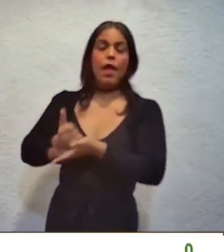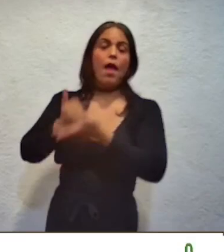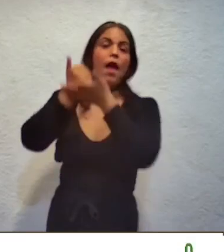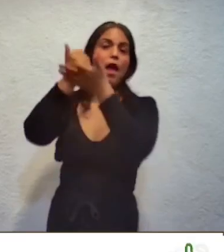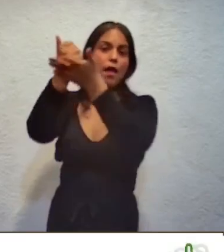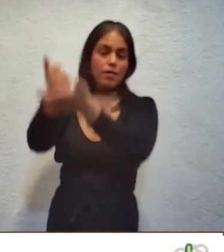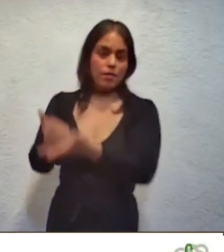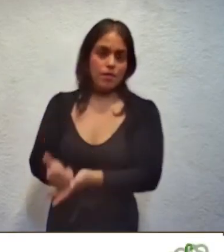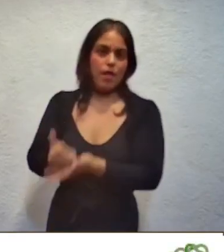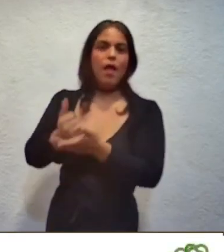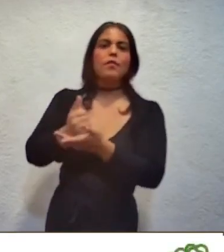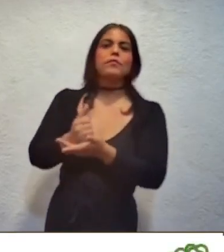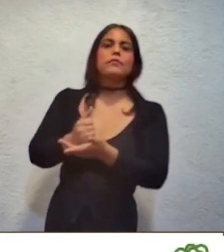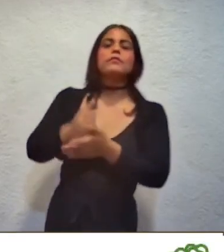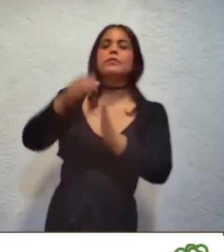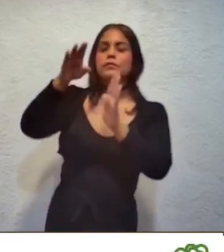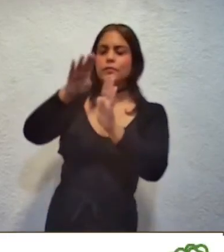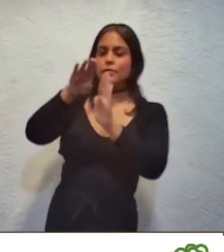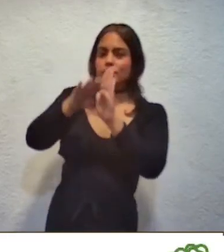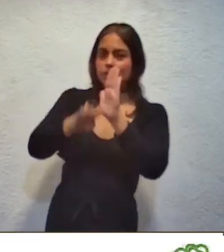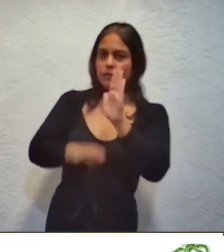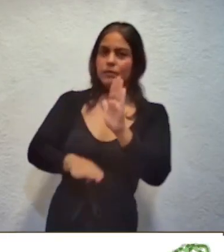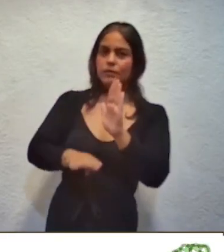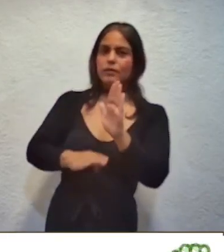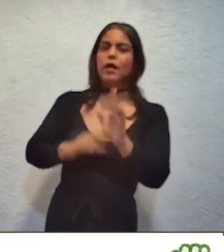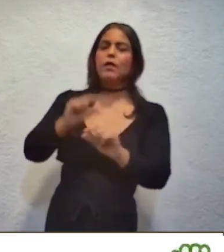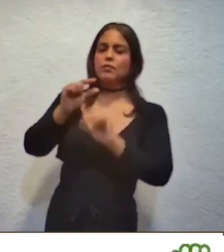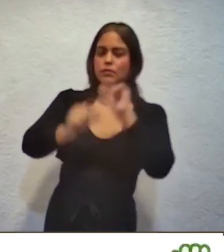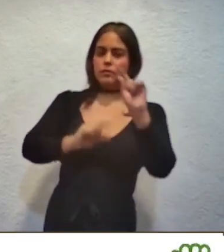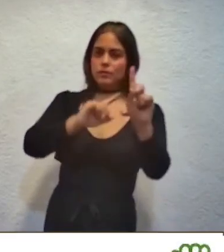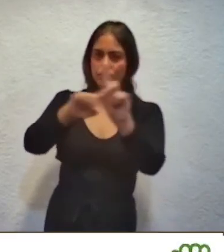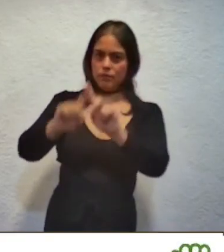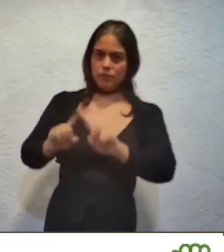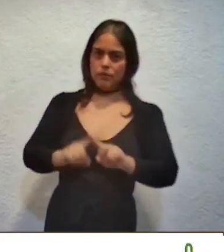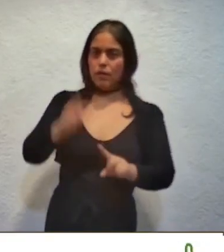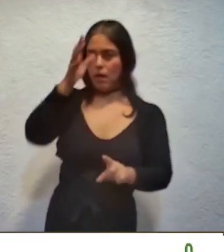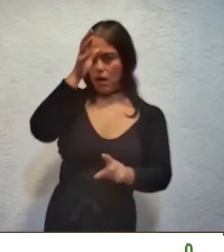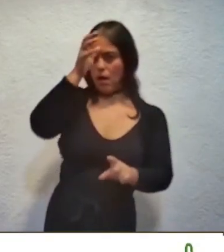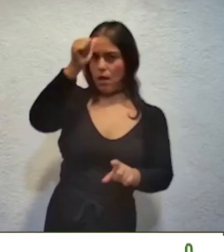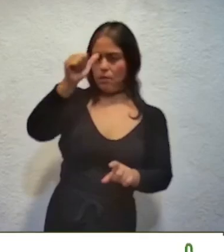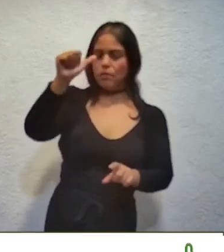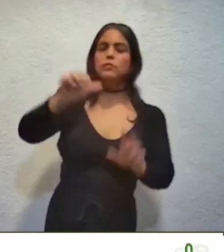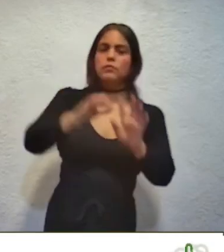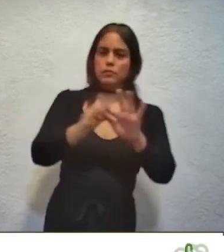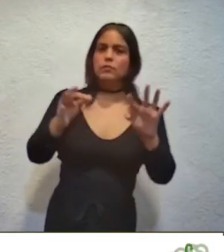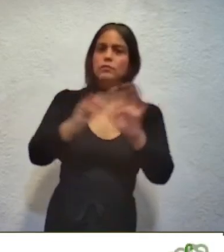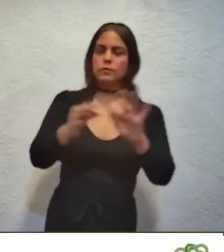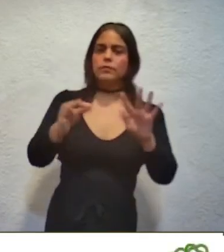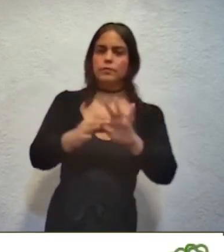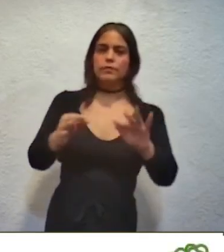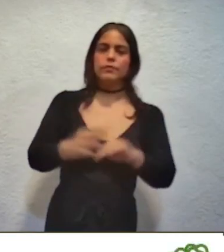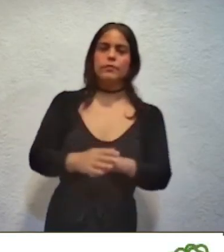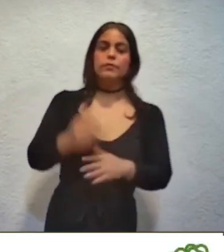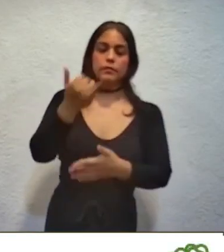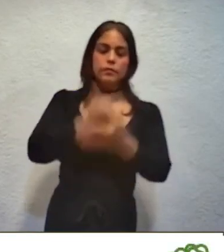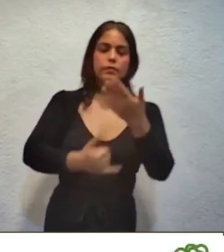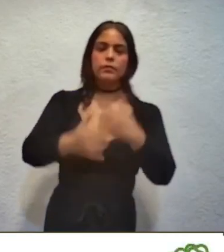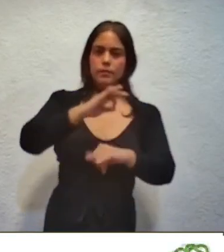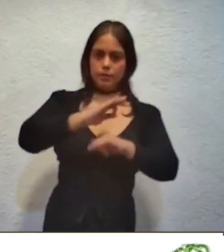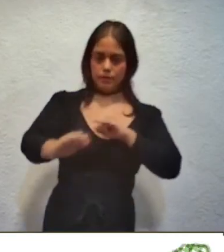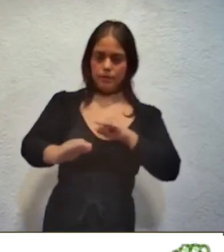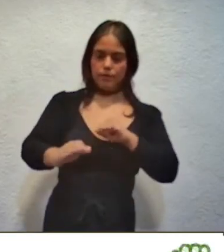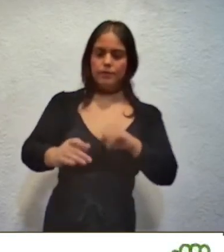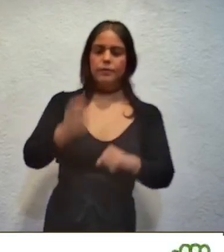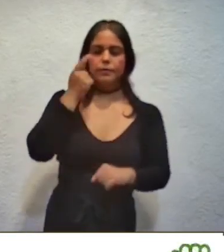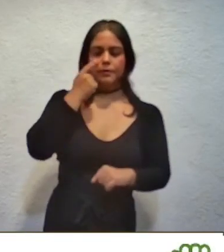y gradual a la promovente en los términos especificados en el acuerdo de la cuenta. El proyecto concluye con los siguientes